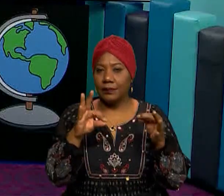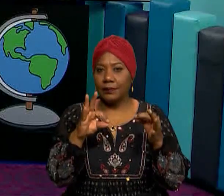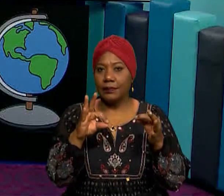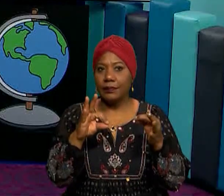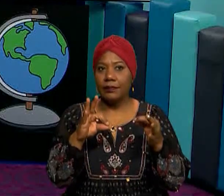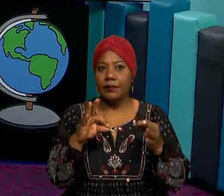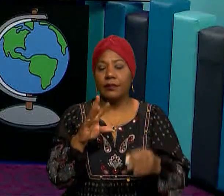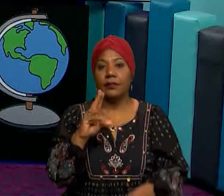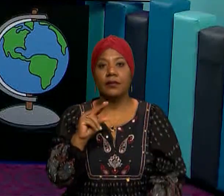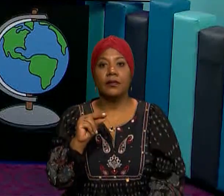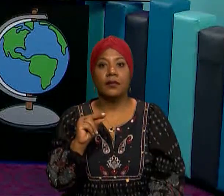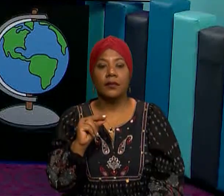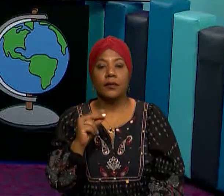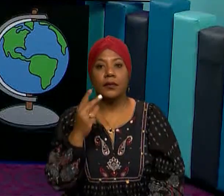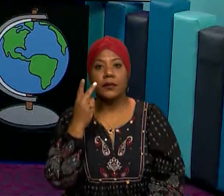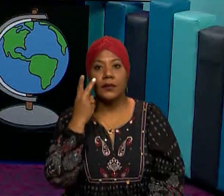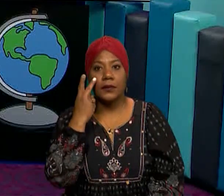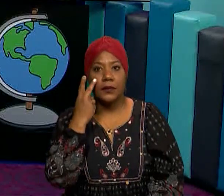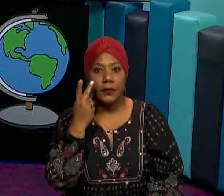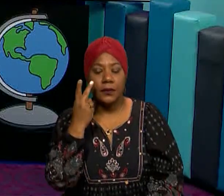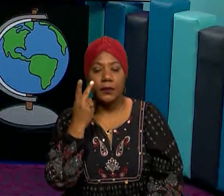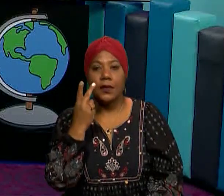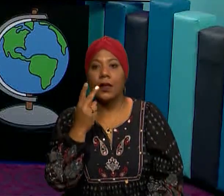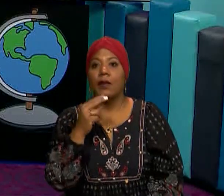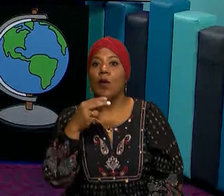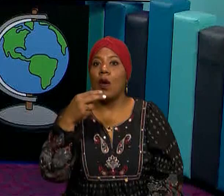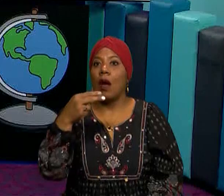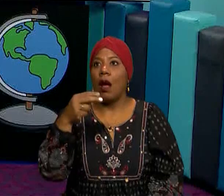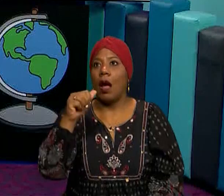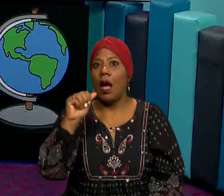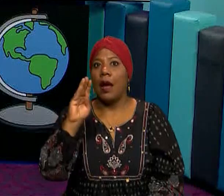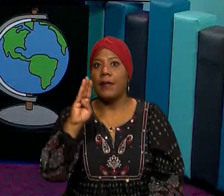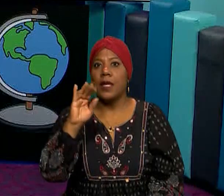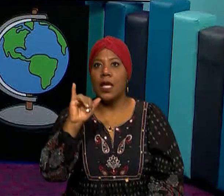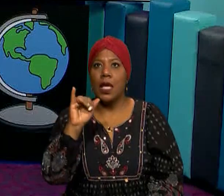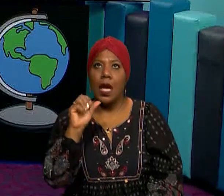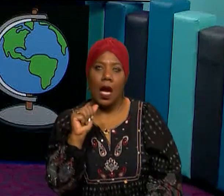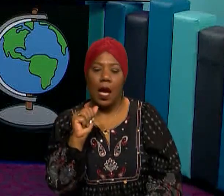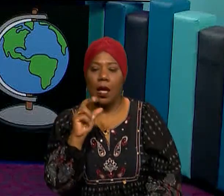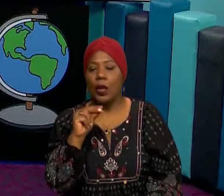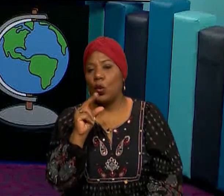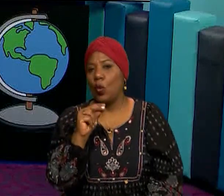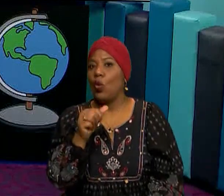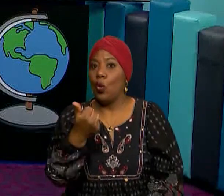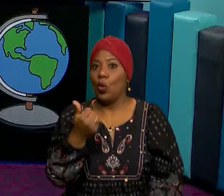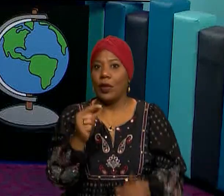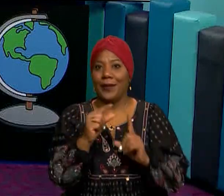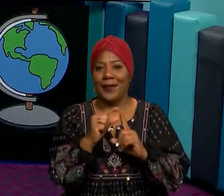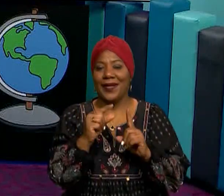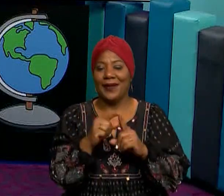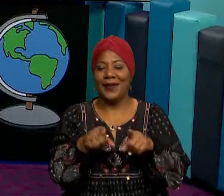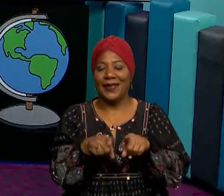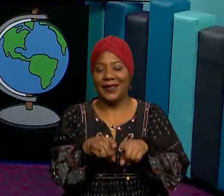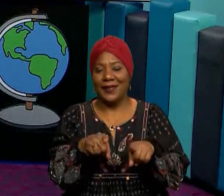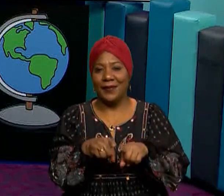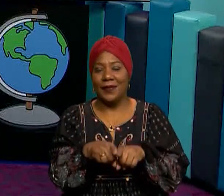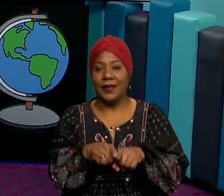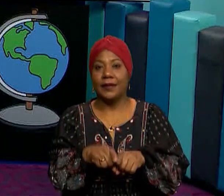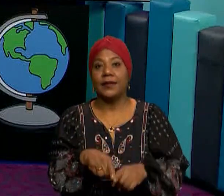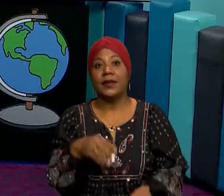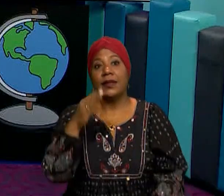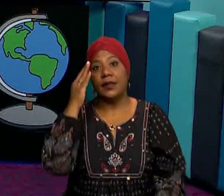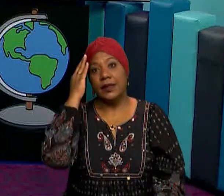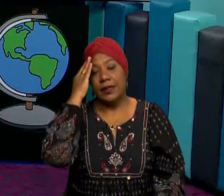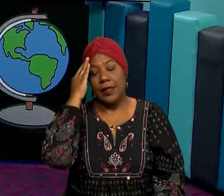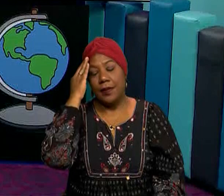va a iniciar siempre con había una vez. Podemos variar de acuerdo a lo que deseamos. Una vez que conocemos o